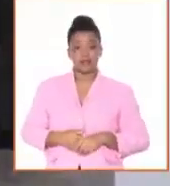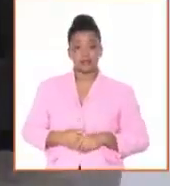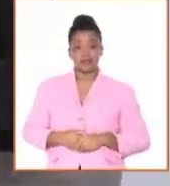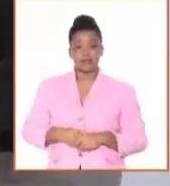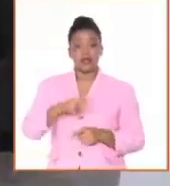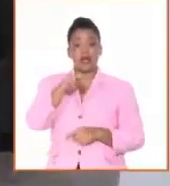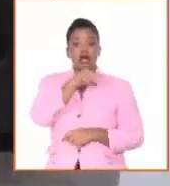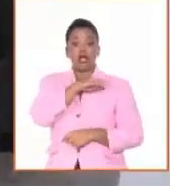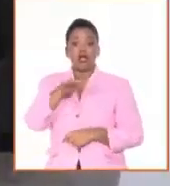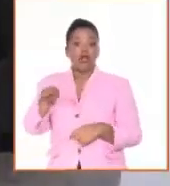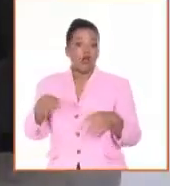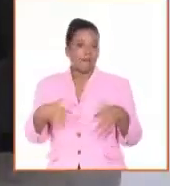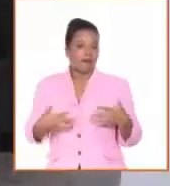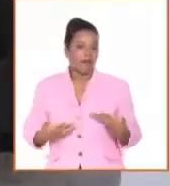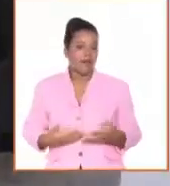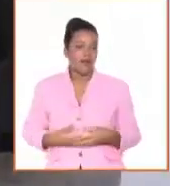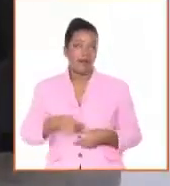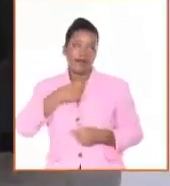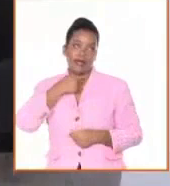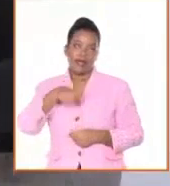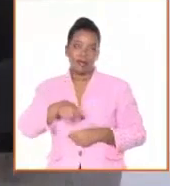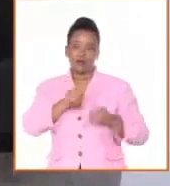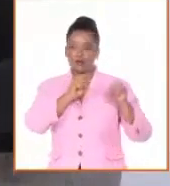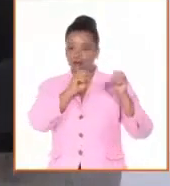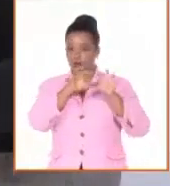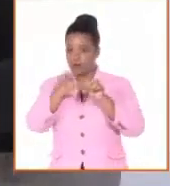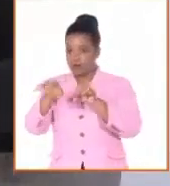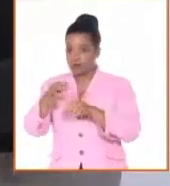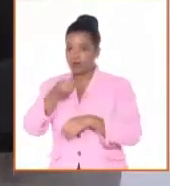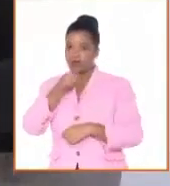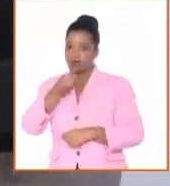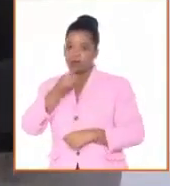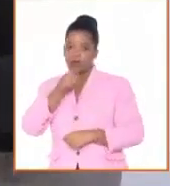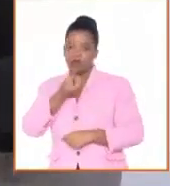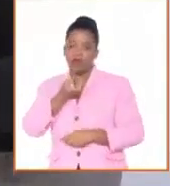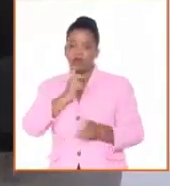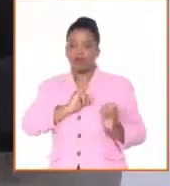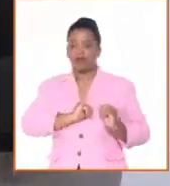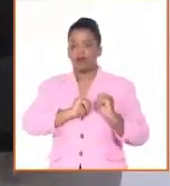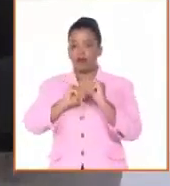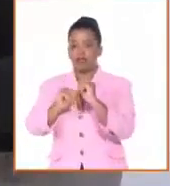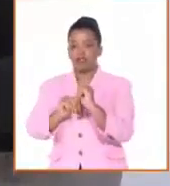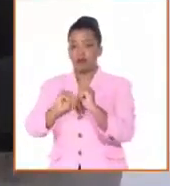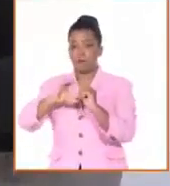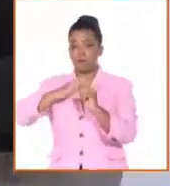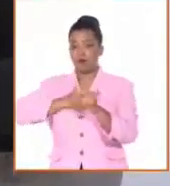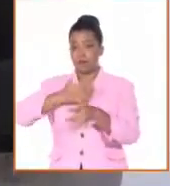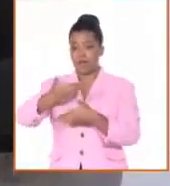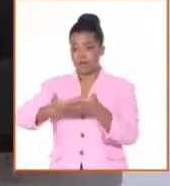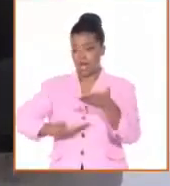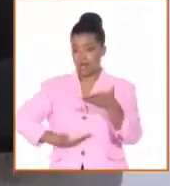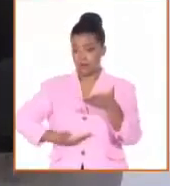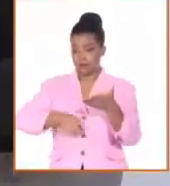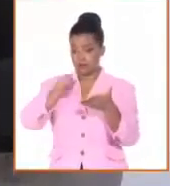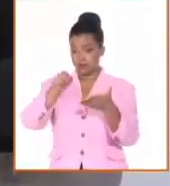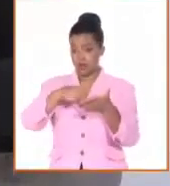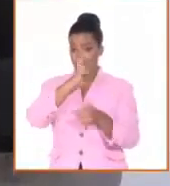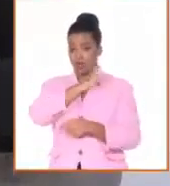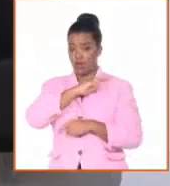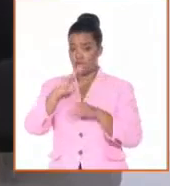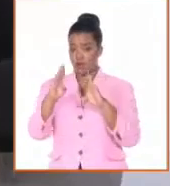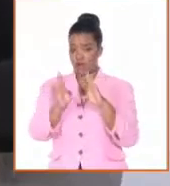a los efectos de la publicidad se le puede o se le notifique al propietario de la vivienda que